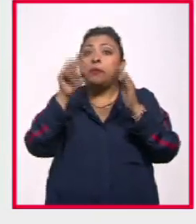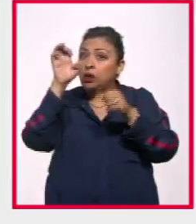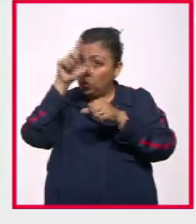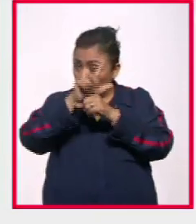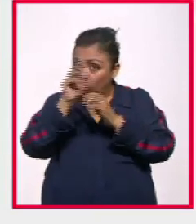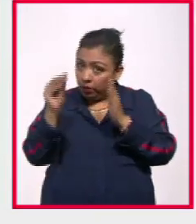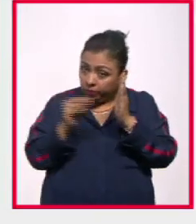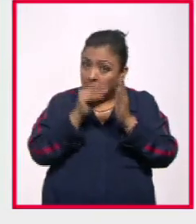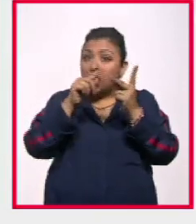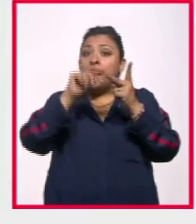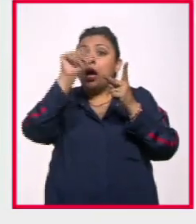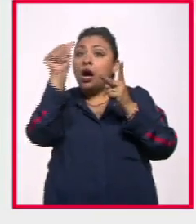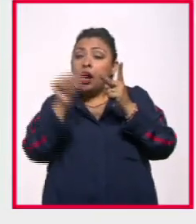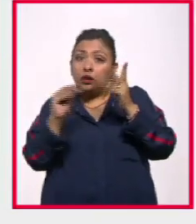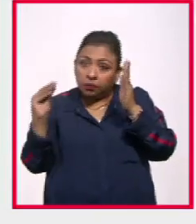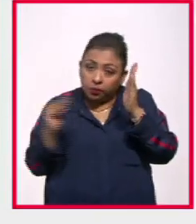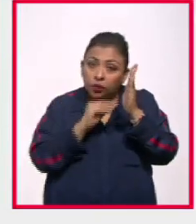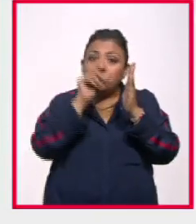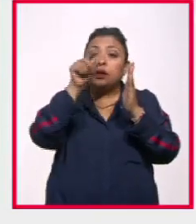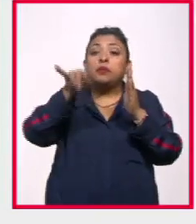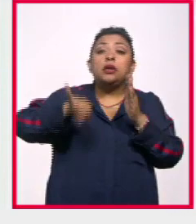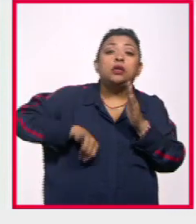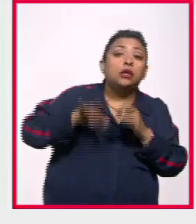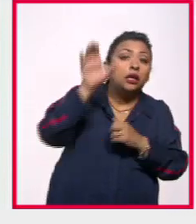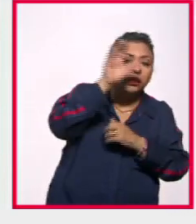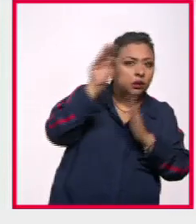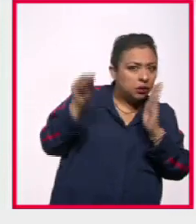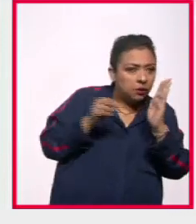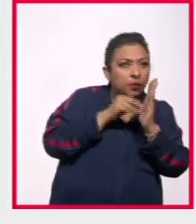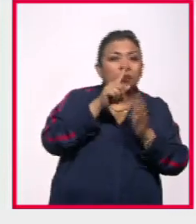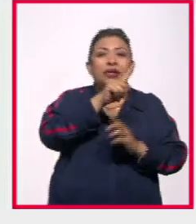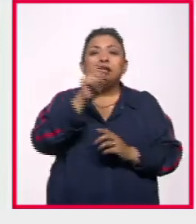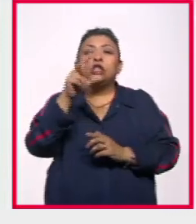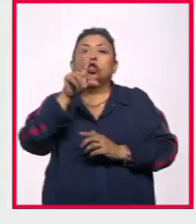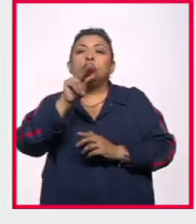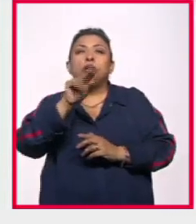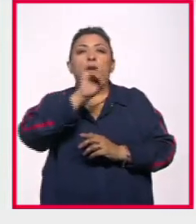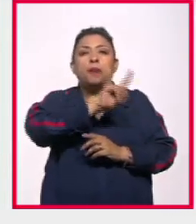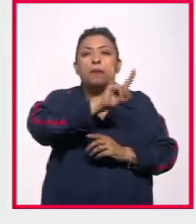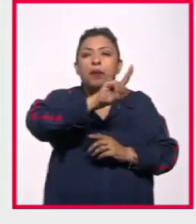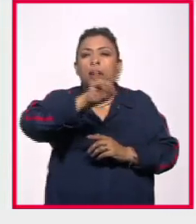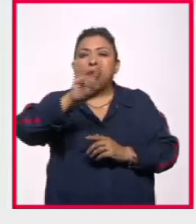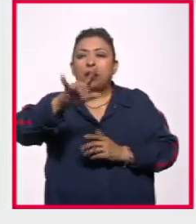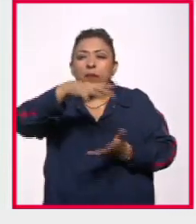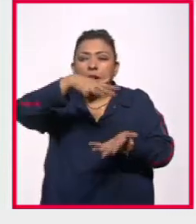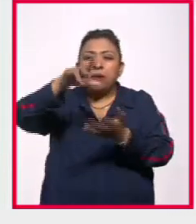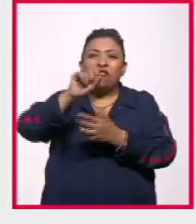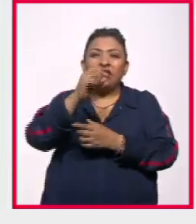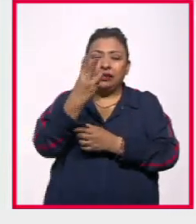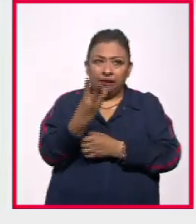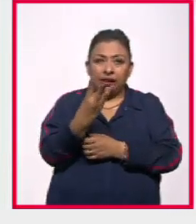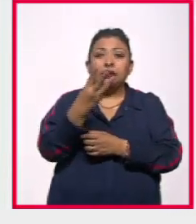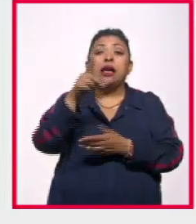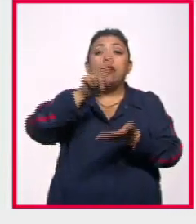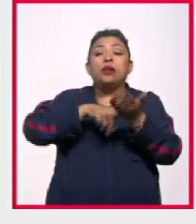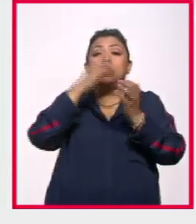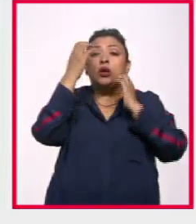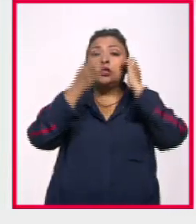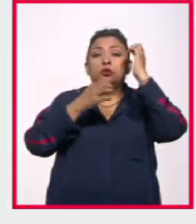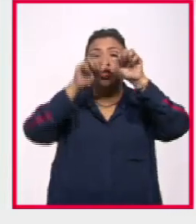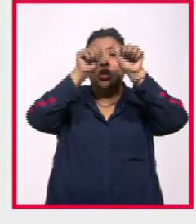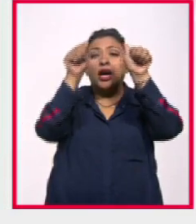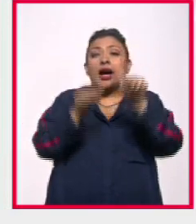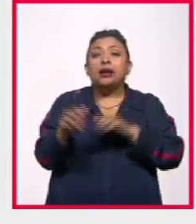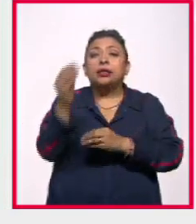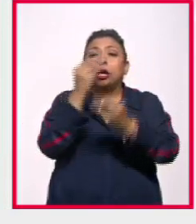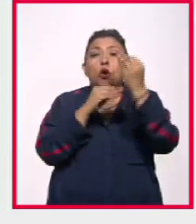cultura, del arte y del interés de la ciencia. 180 piezas procedentes de 23 colecciones conforman la exposición El arte